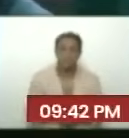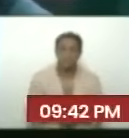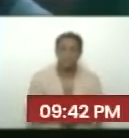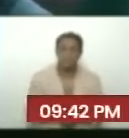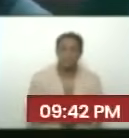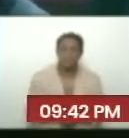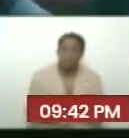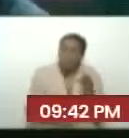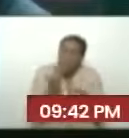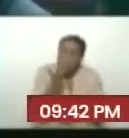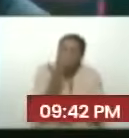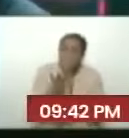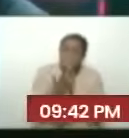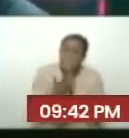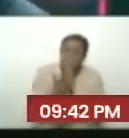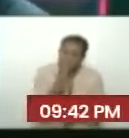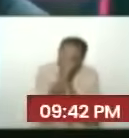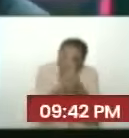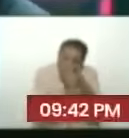tan humilde, pero